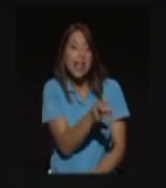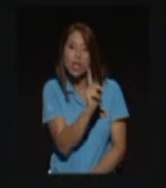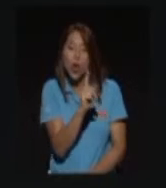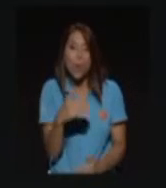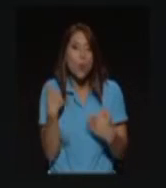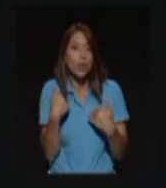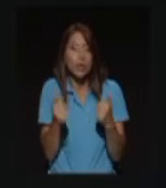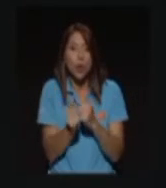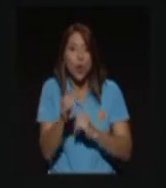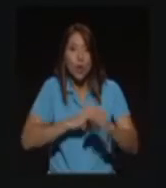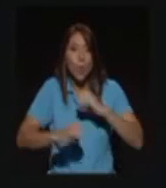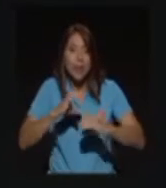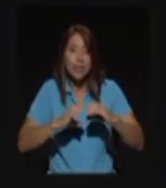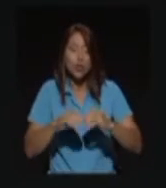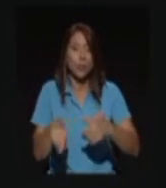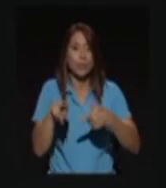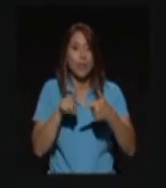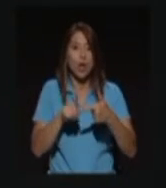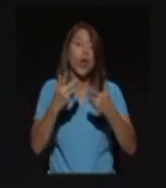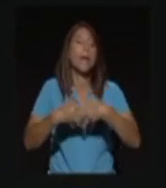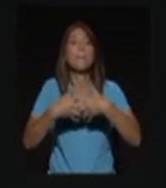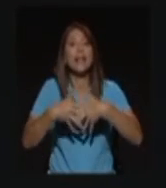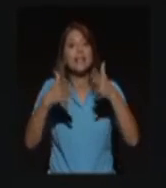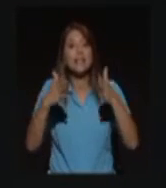un empresario muy exitoso,